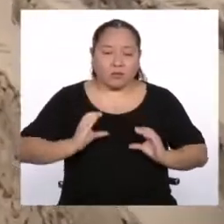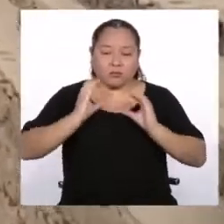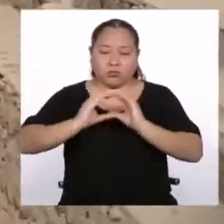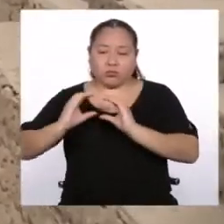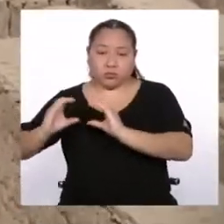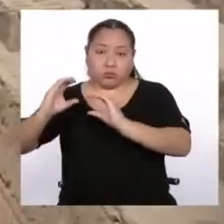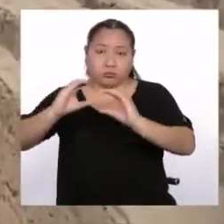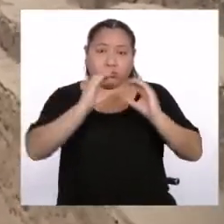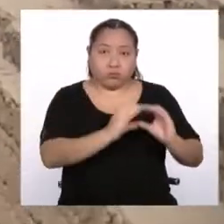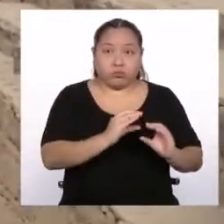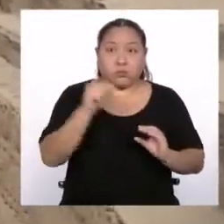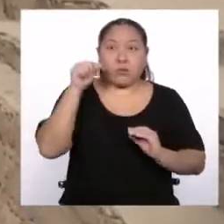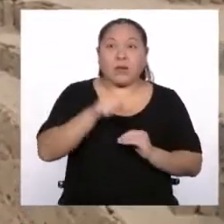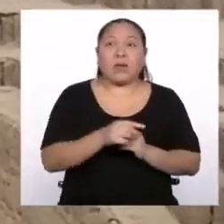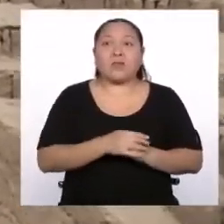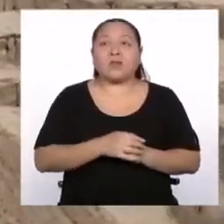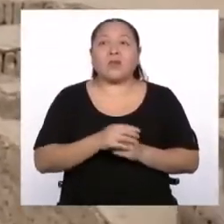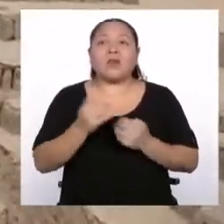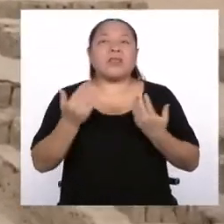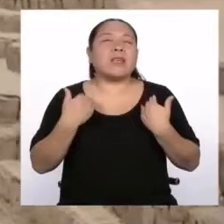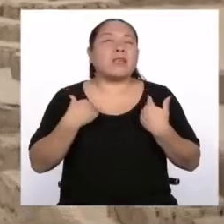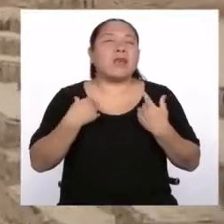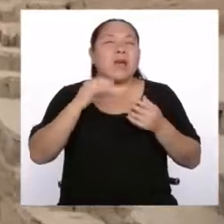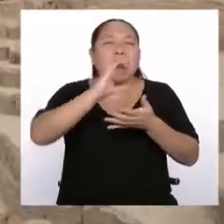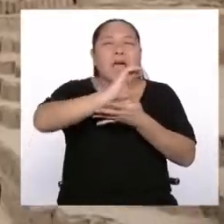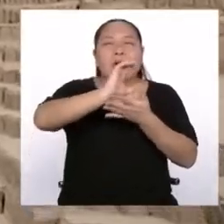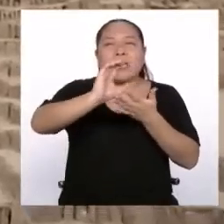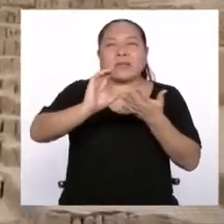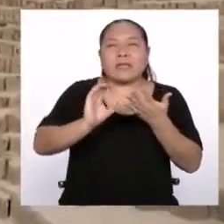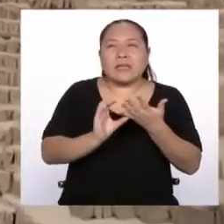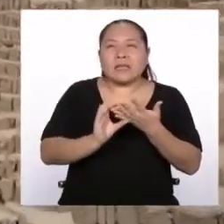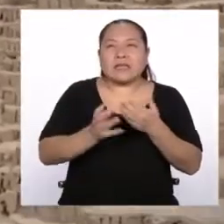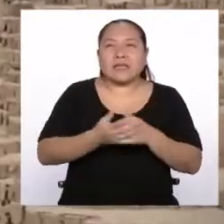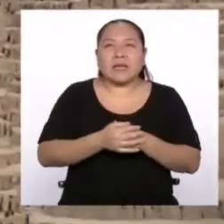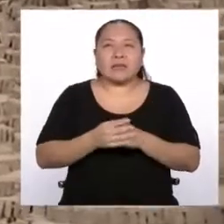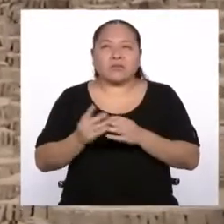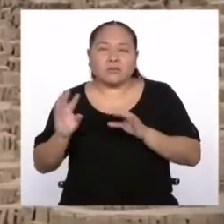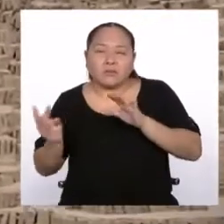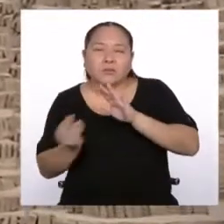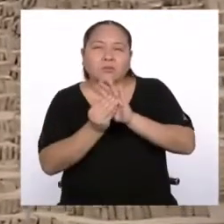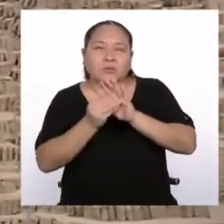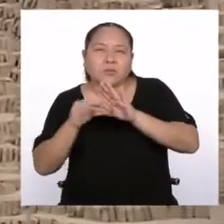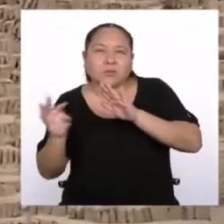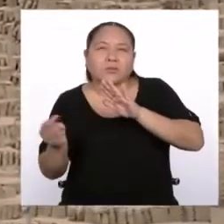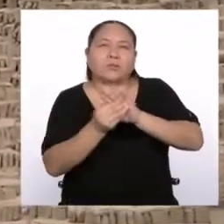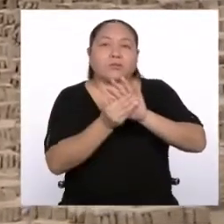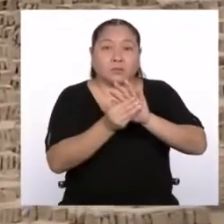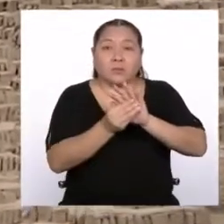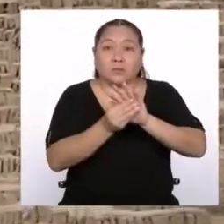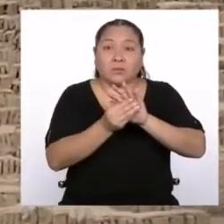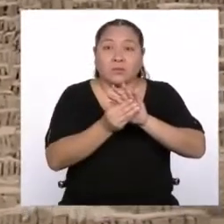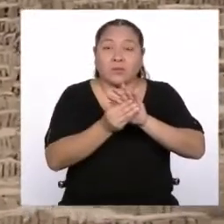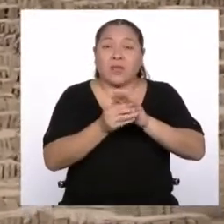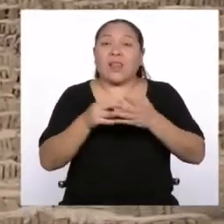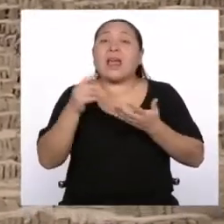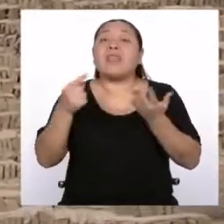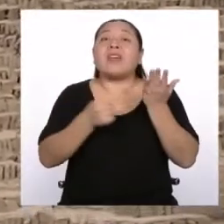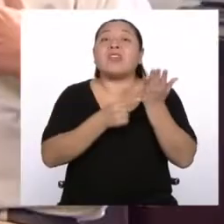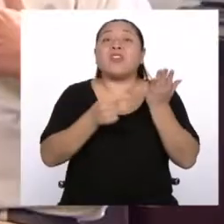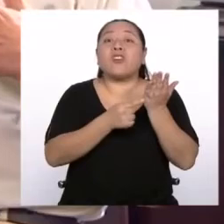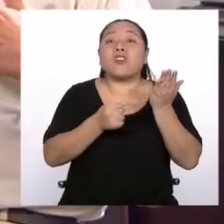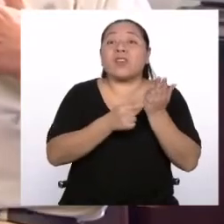en Lima, tiene la característica de incorporar las ganancias